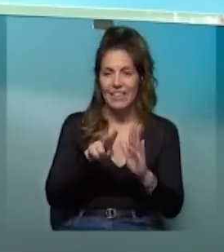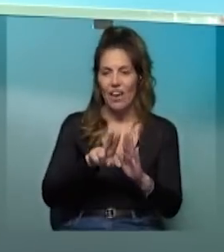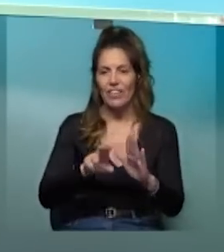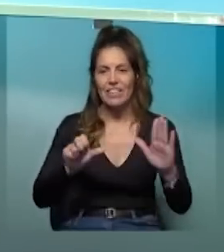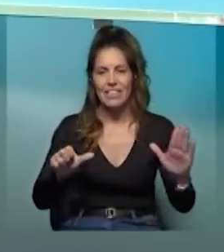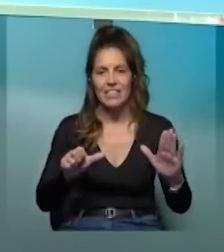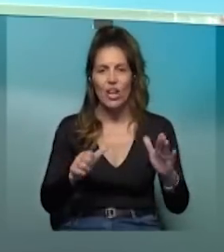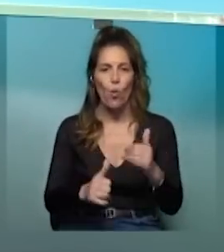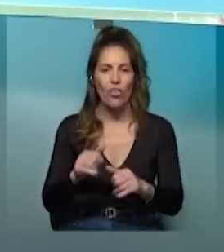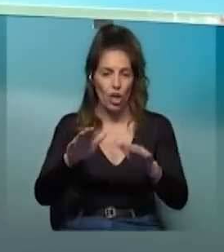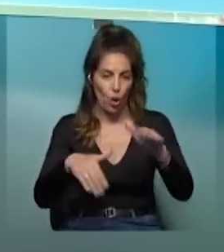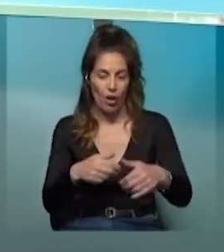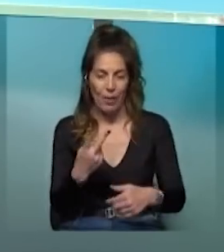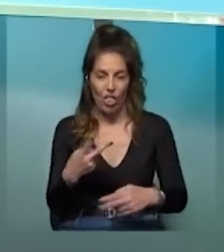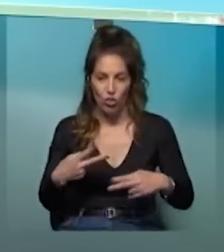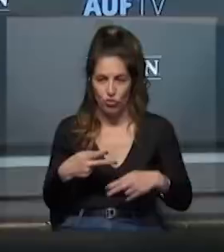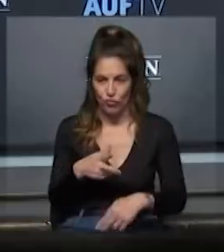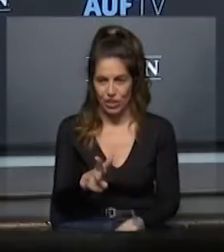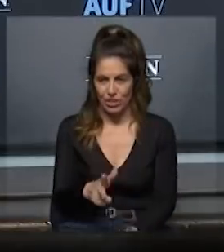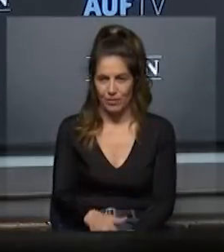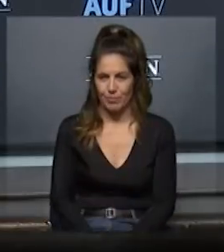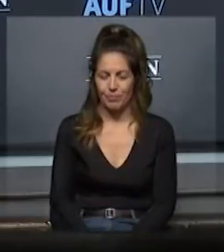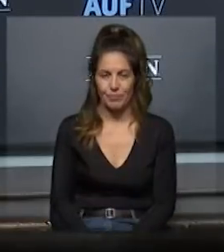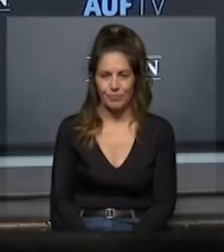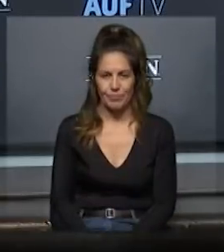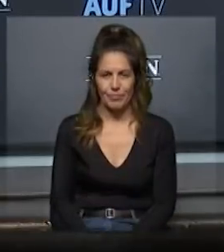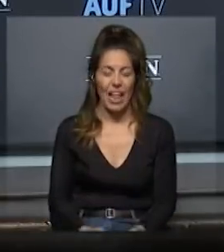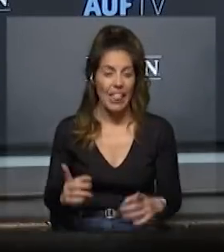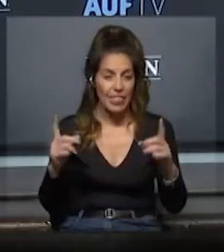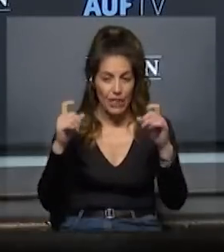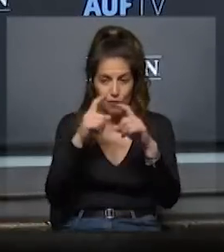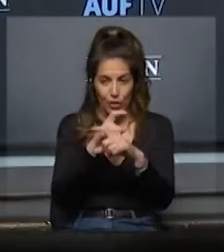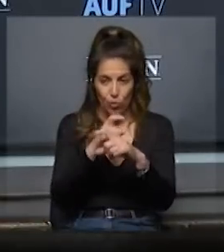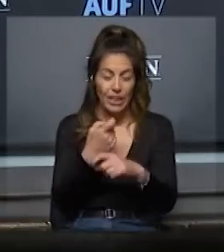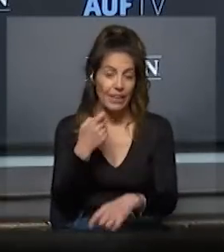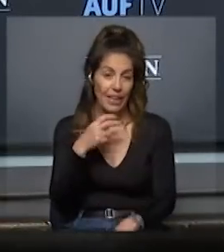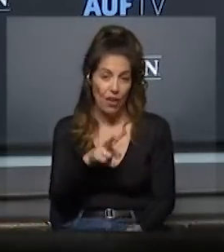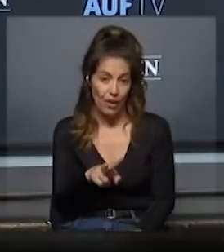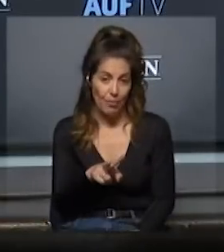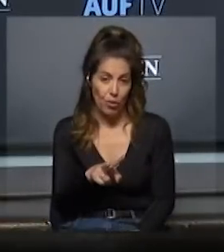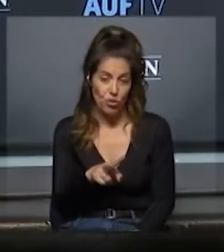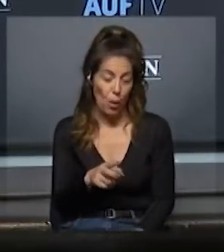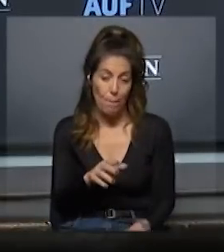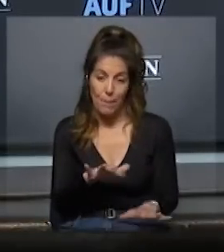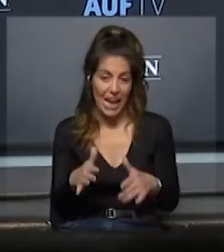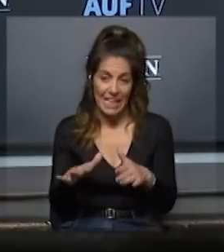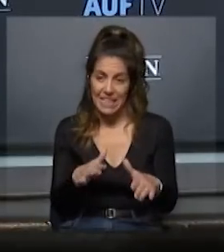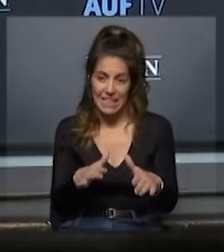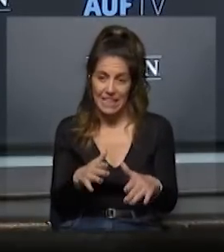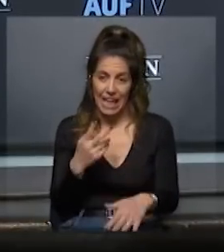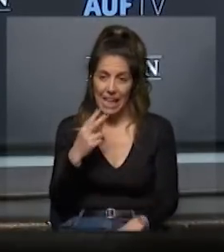jugadores convocados para ambas fechas las dificultades que vamos a encontrar son similares a las que